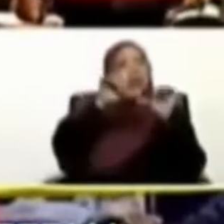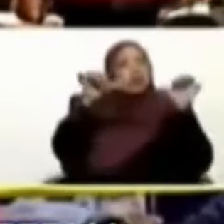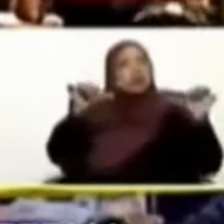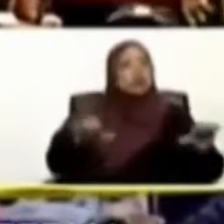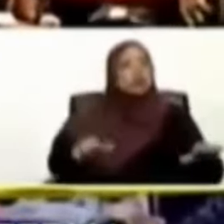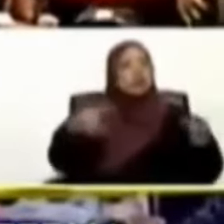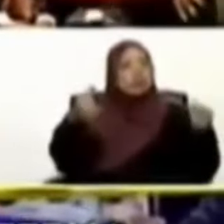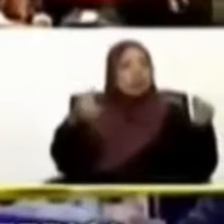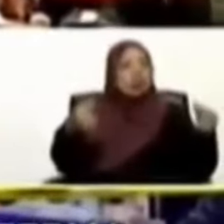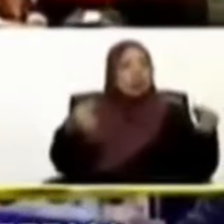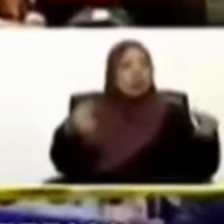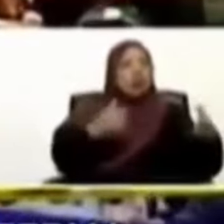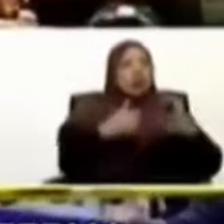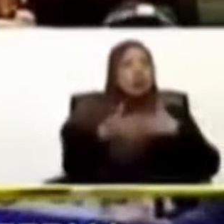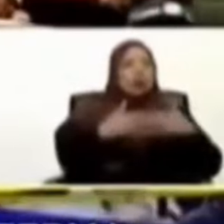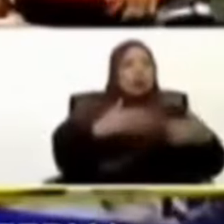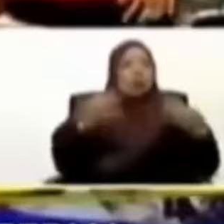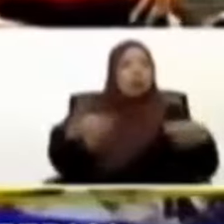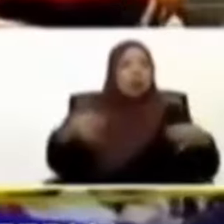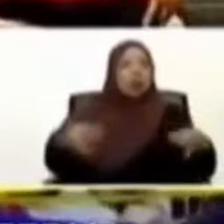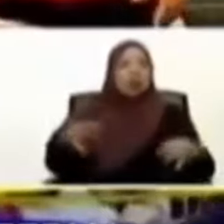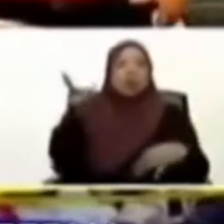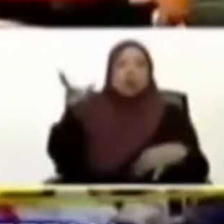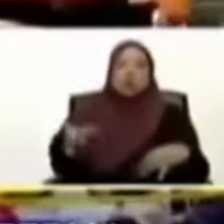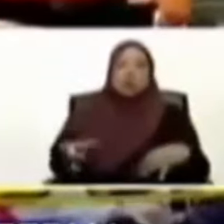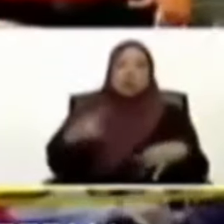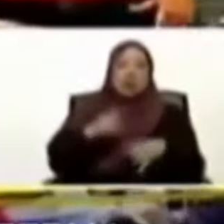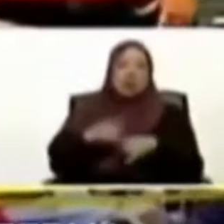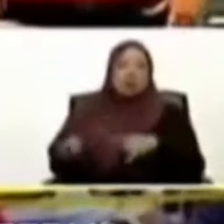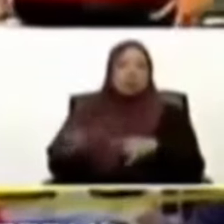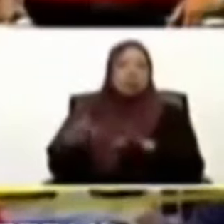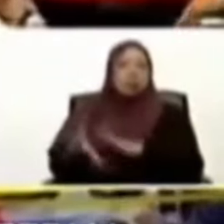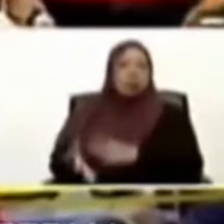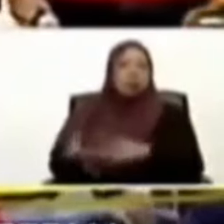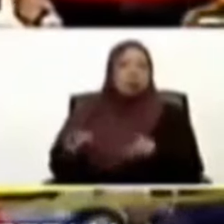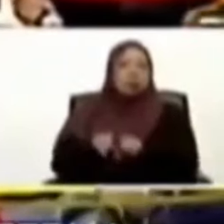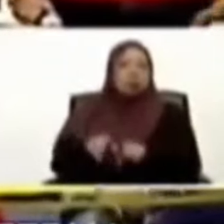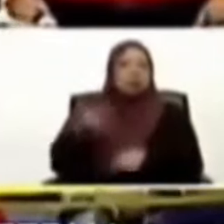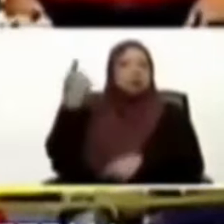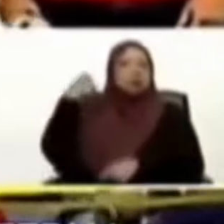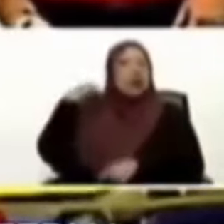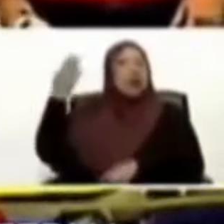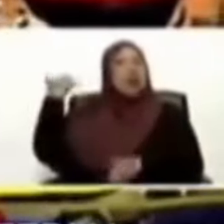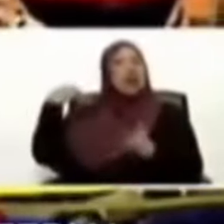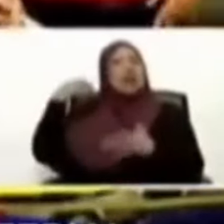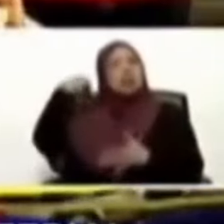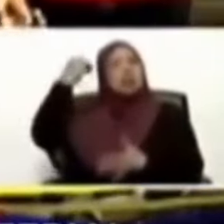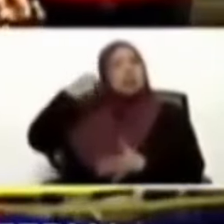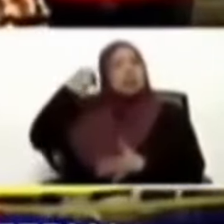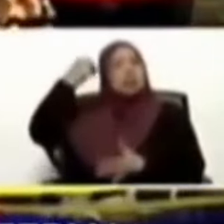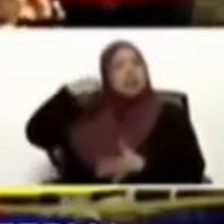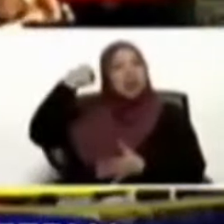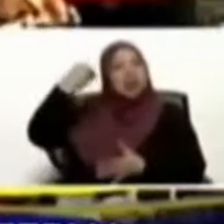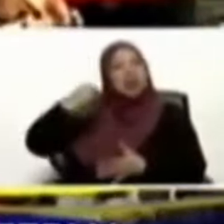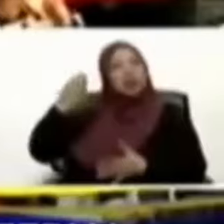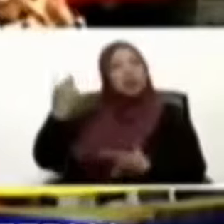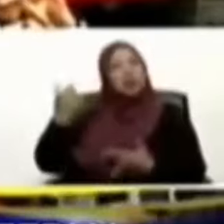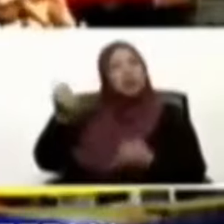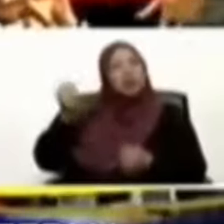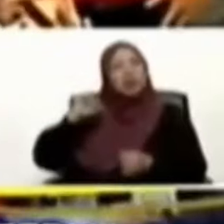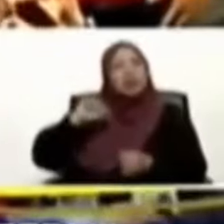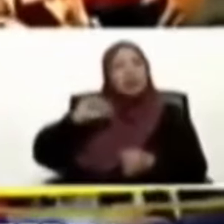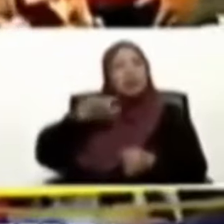en ciudades de provincias y en pueblos rurales. El gobierno le prohíbe a ella tomar vuelos, por lo que viaja en